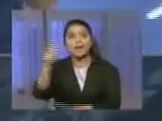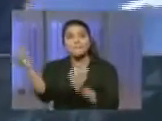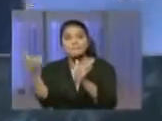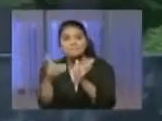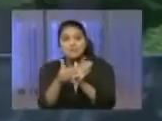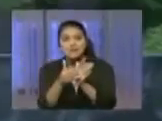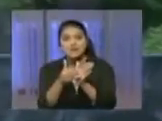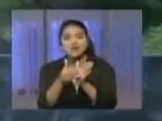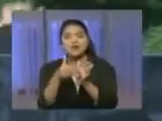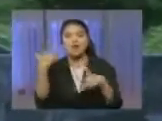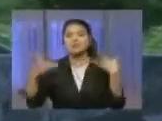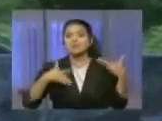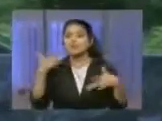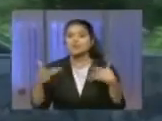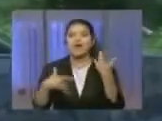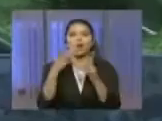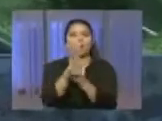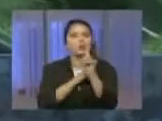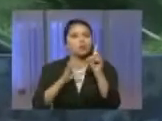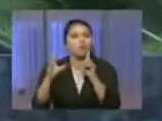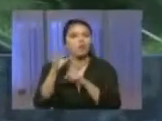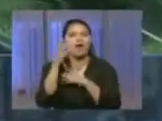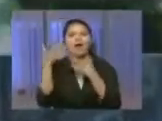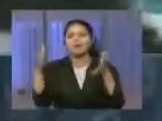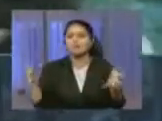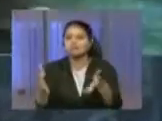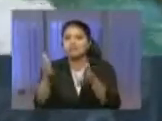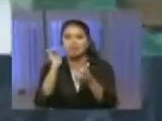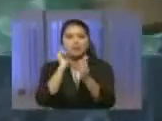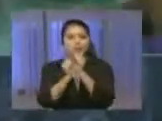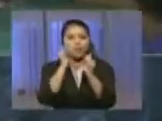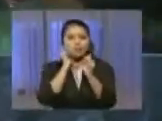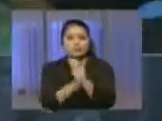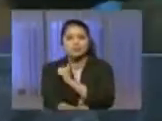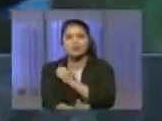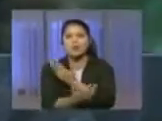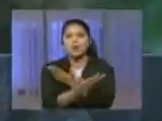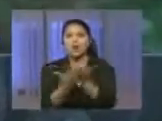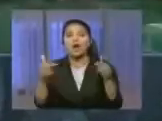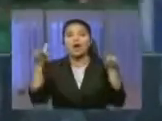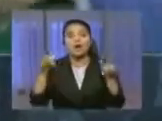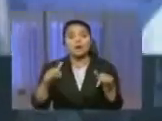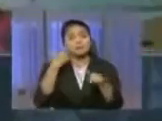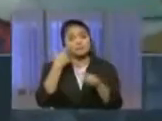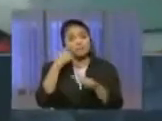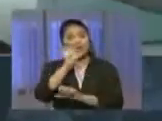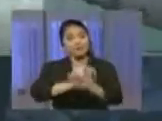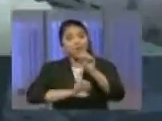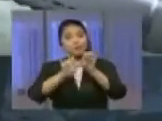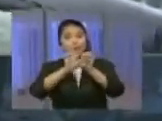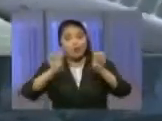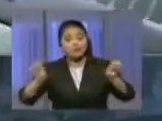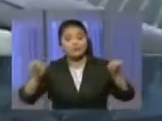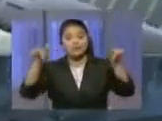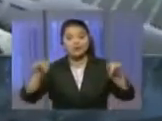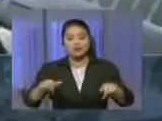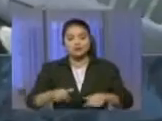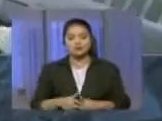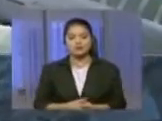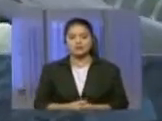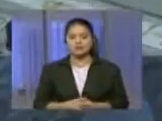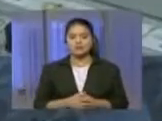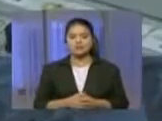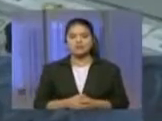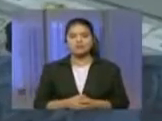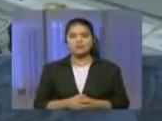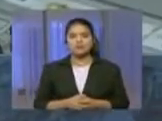actividades culturales recreativas deportivas este preventivas y educativas a cada uno de los espacios